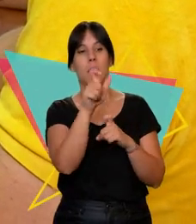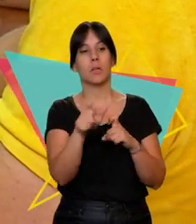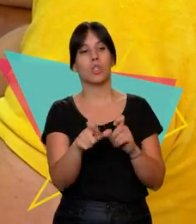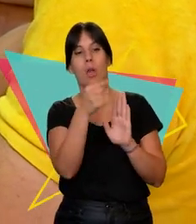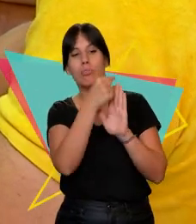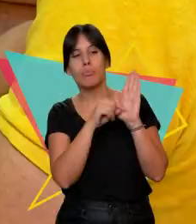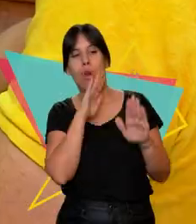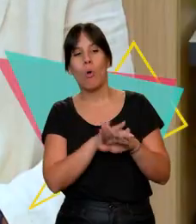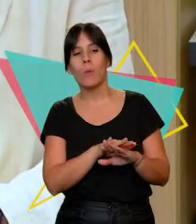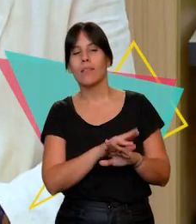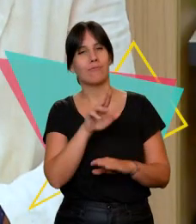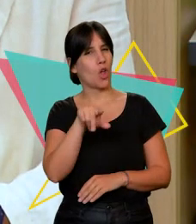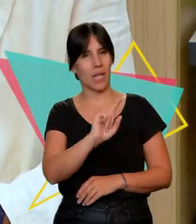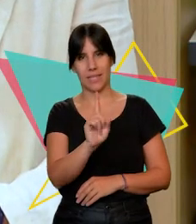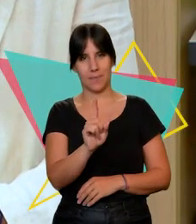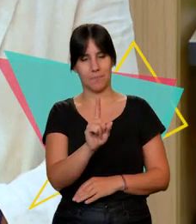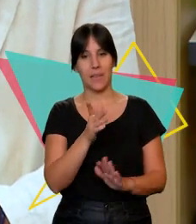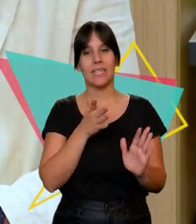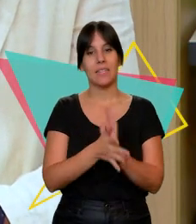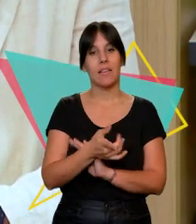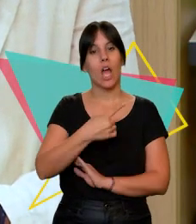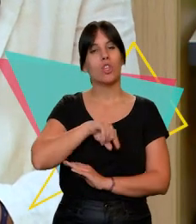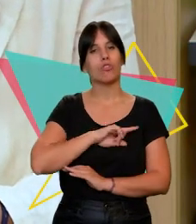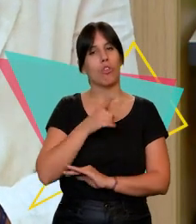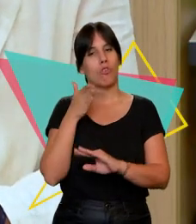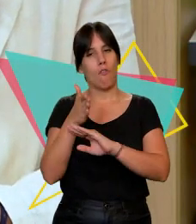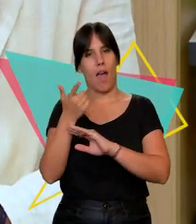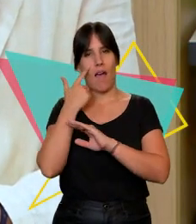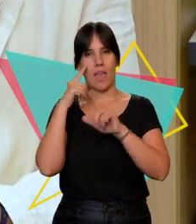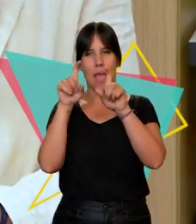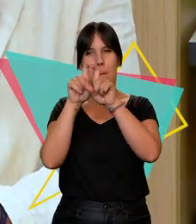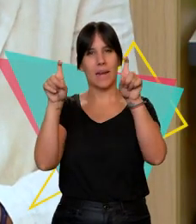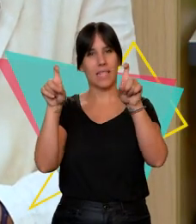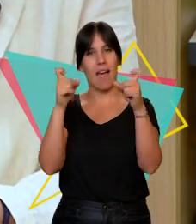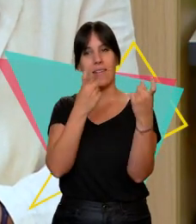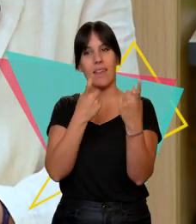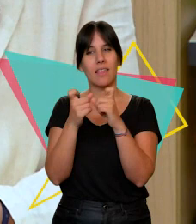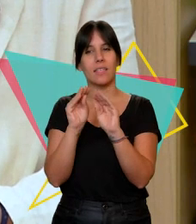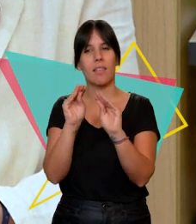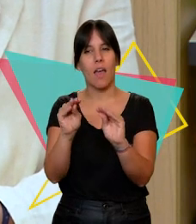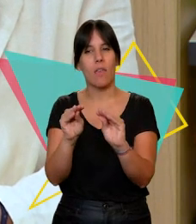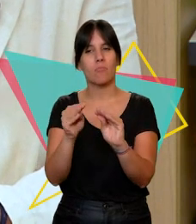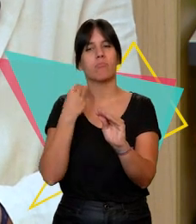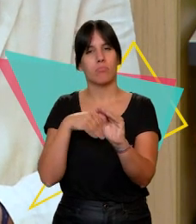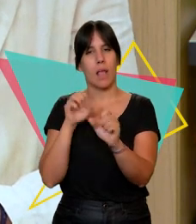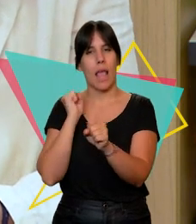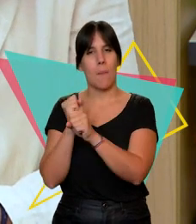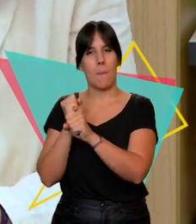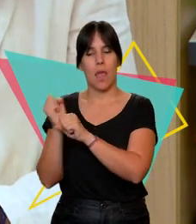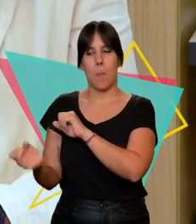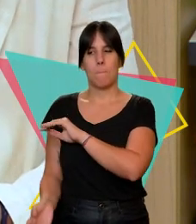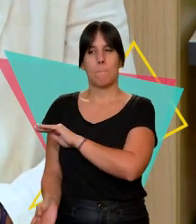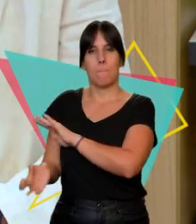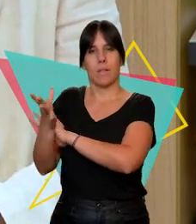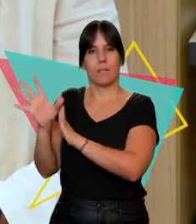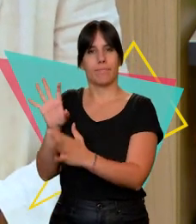demandante con una serie de características, sino que nosotros creamos esos propios puestos de empleo en base a las necesidades que tengan ciertos